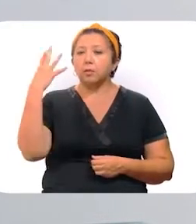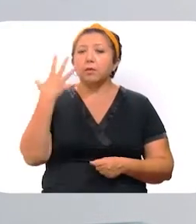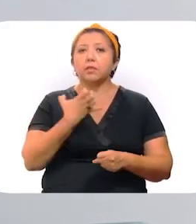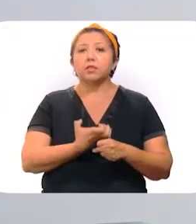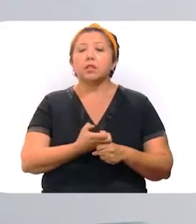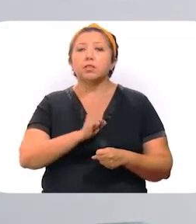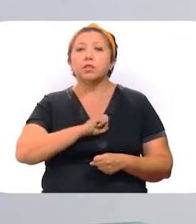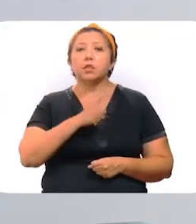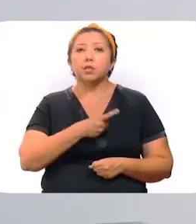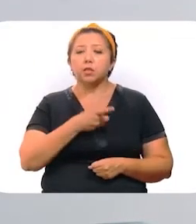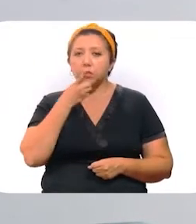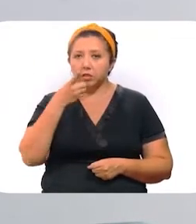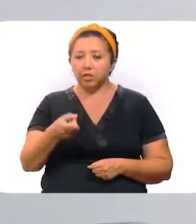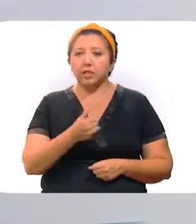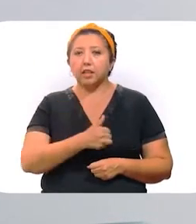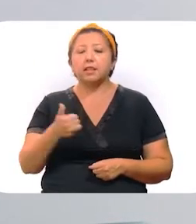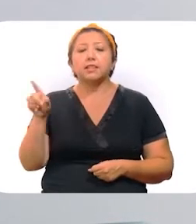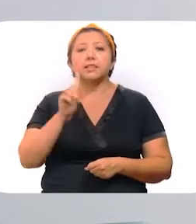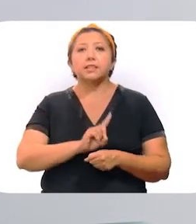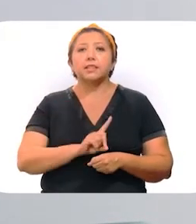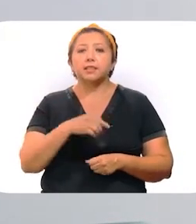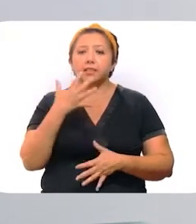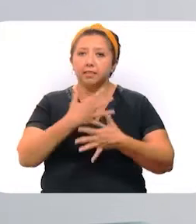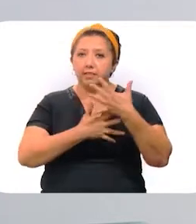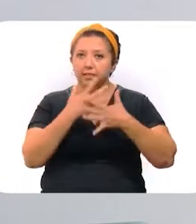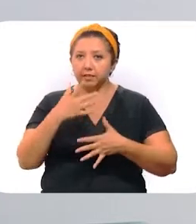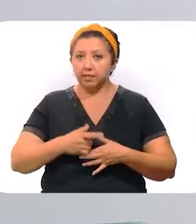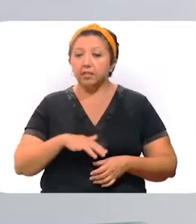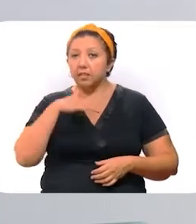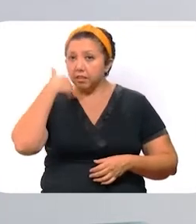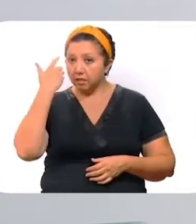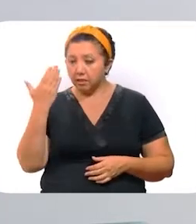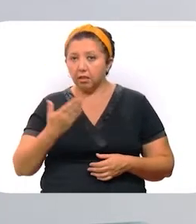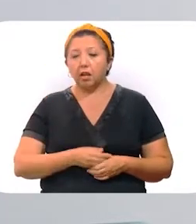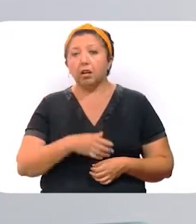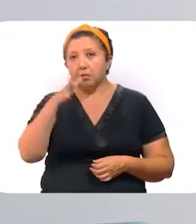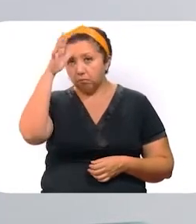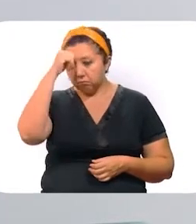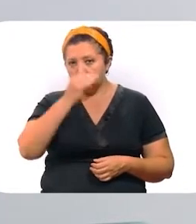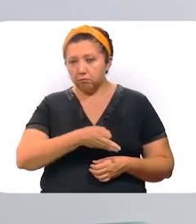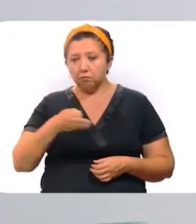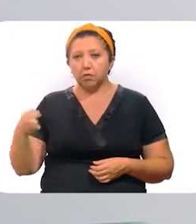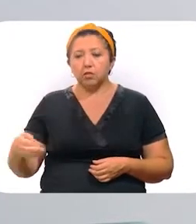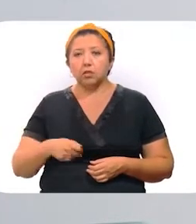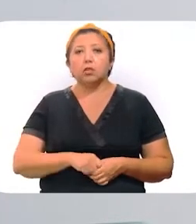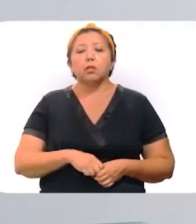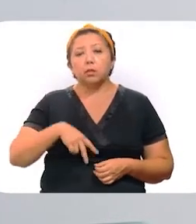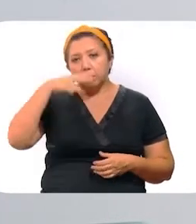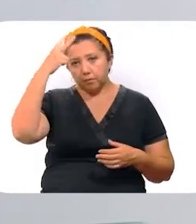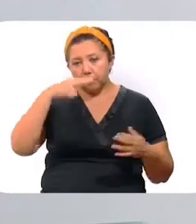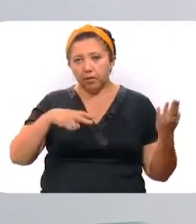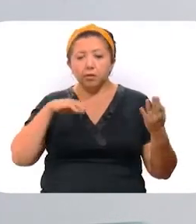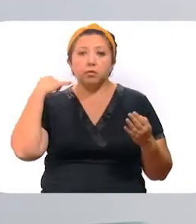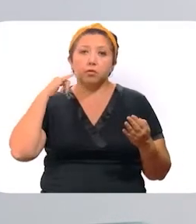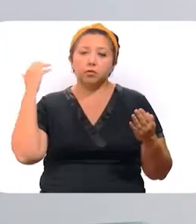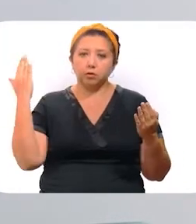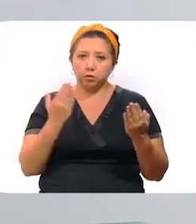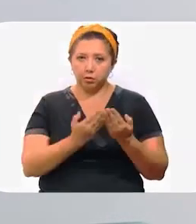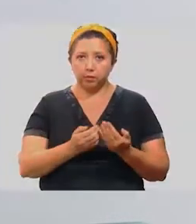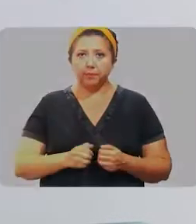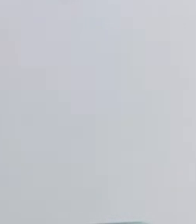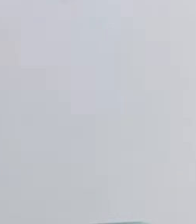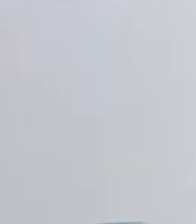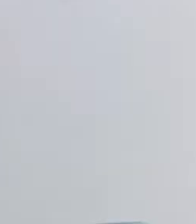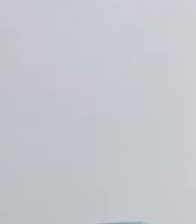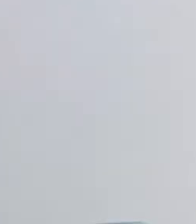semáforo estatal de salud se va a dar a conocer cada 15 días con la finalidad de homologar fechas de presentación con el semáforo quincenal del gobierno